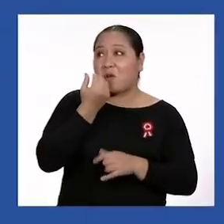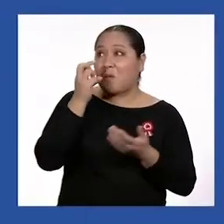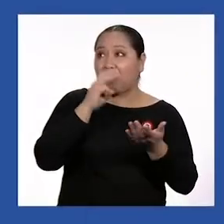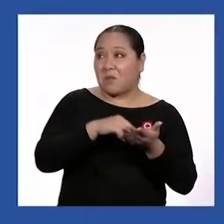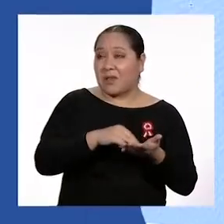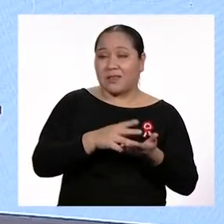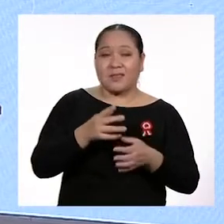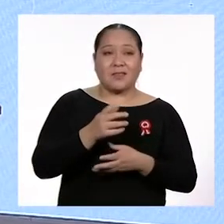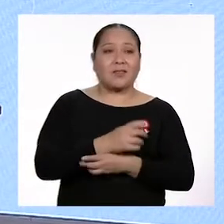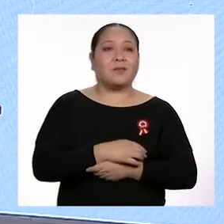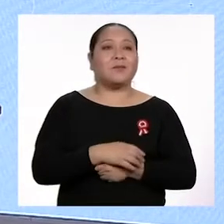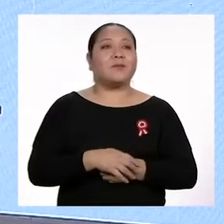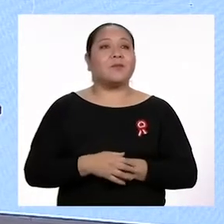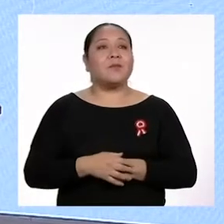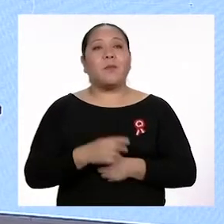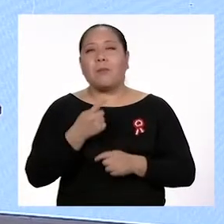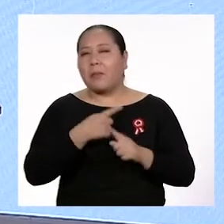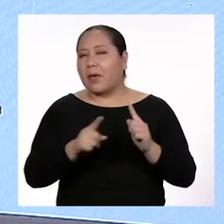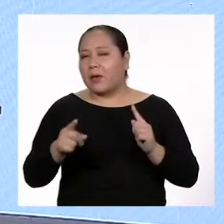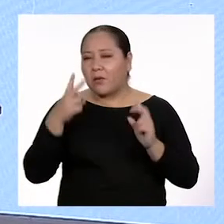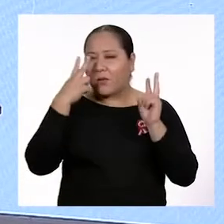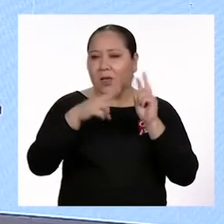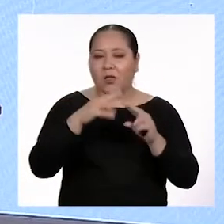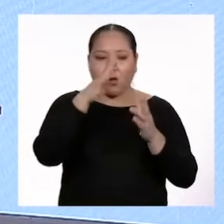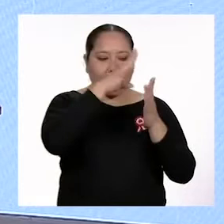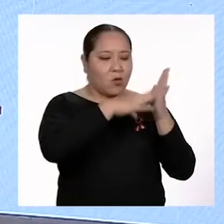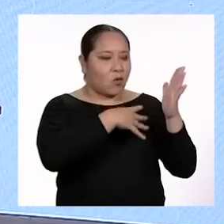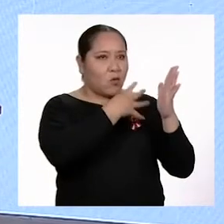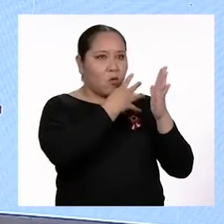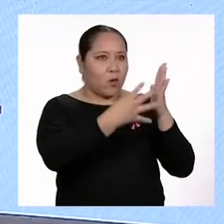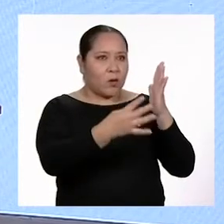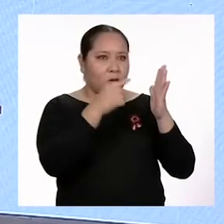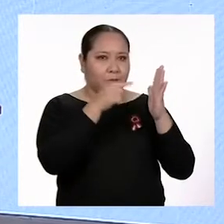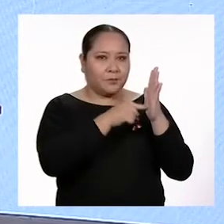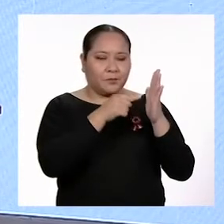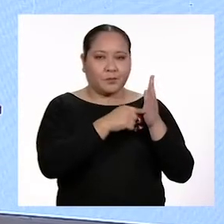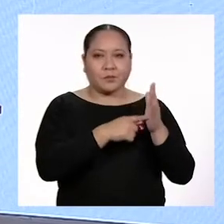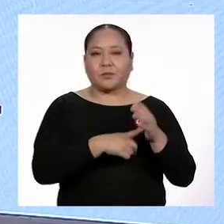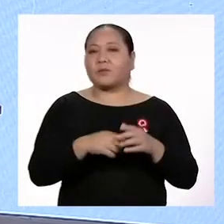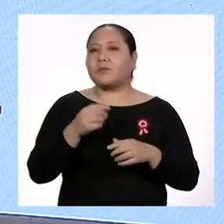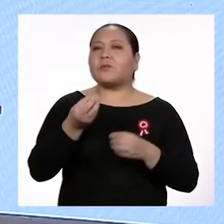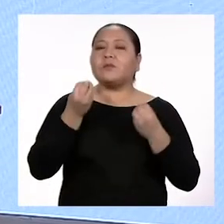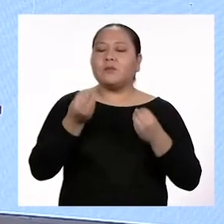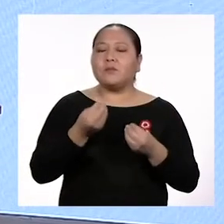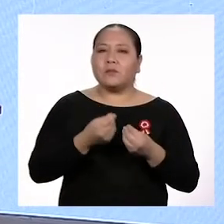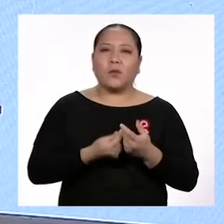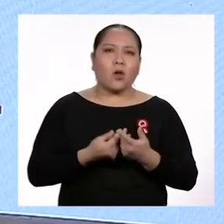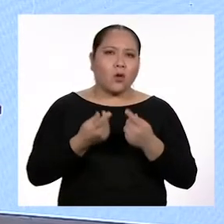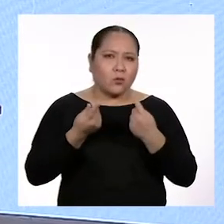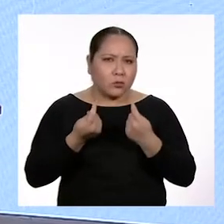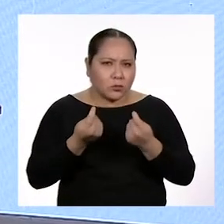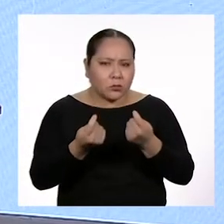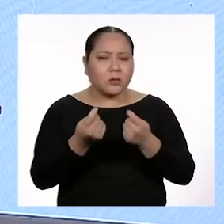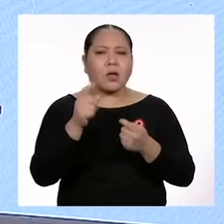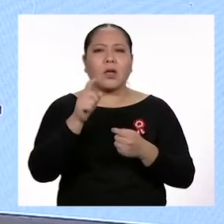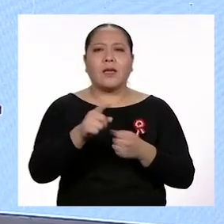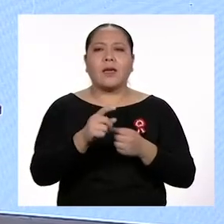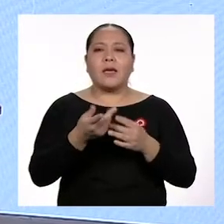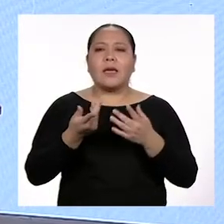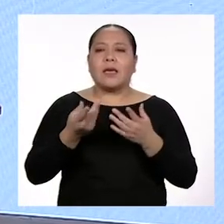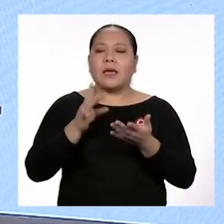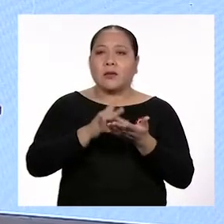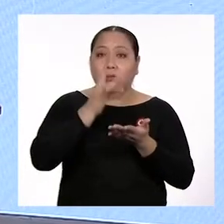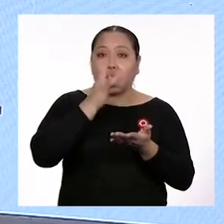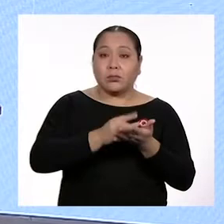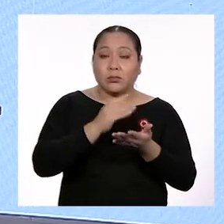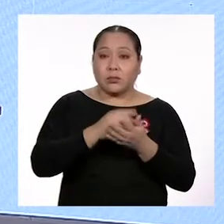más. Pero teniendo en cuenta el cuadro para el diagnóstico, tratamiento y control de la enfermedad hipertensiva que